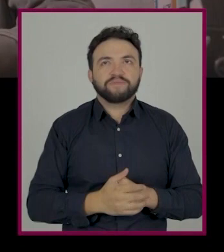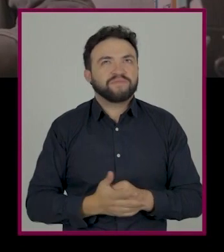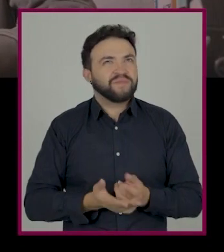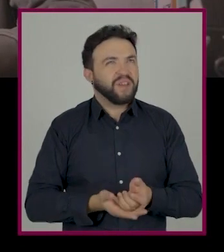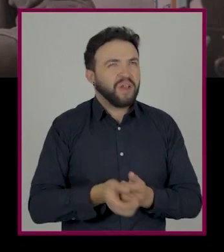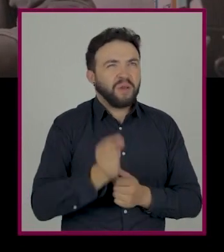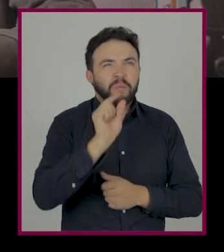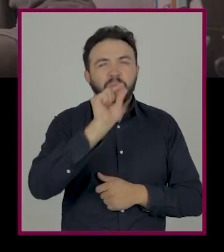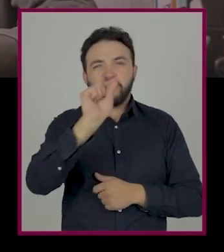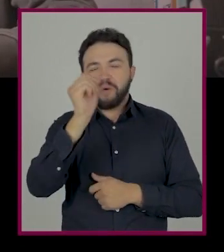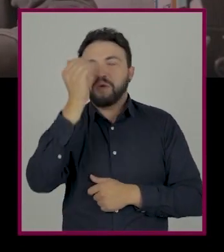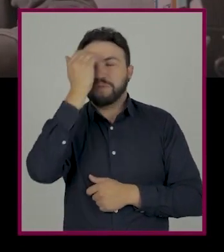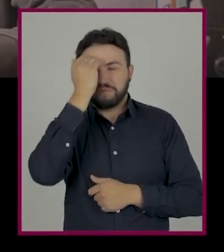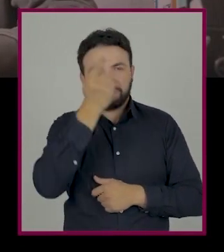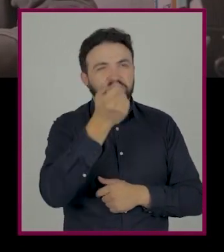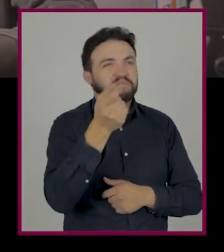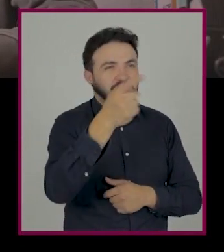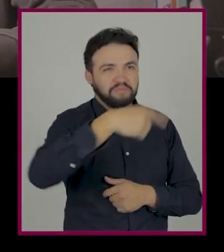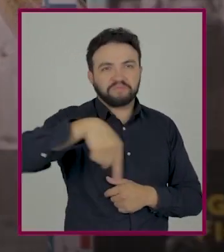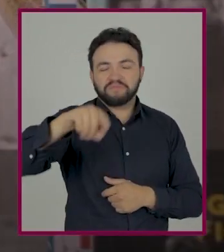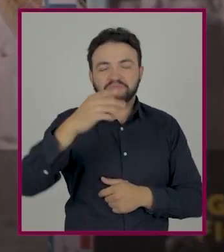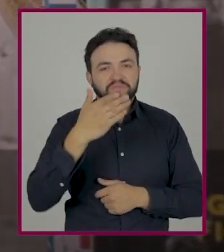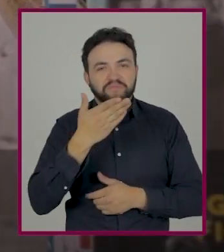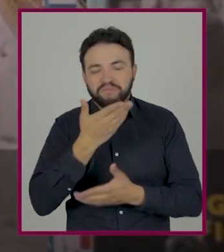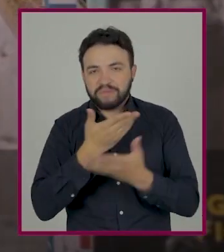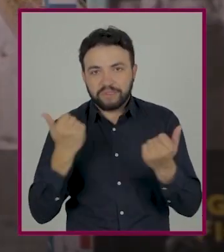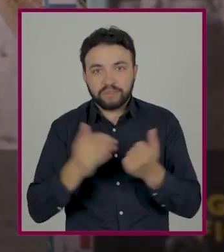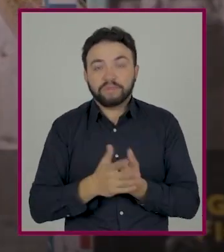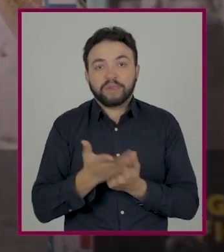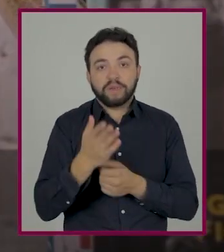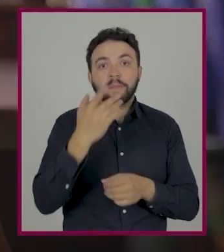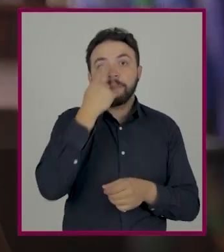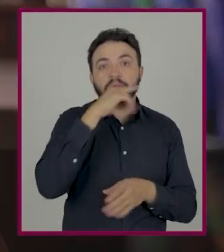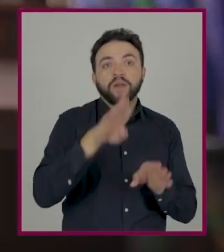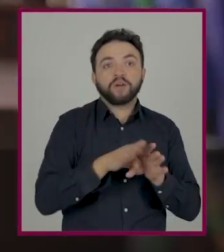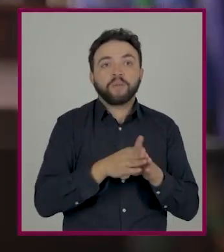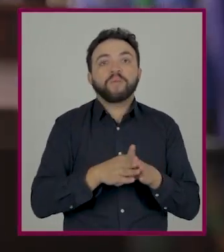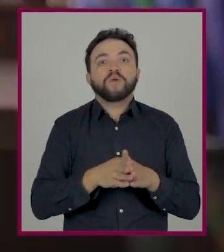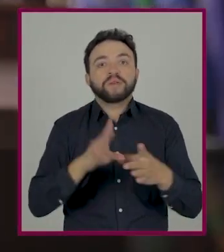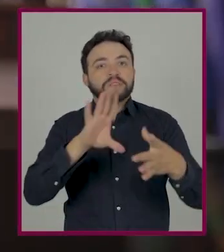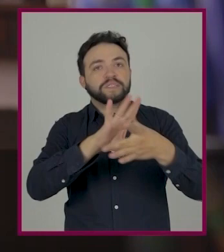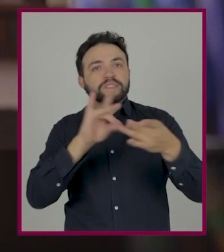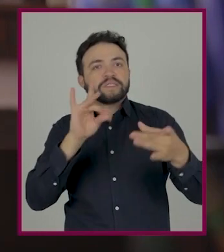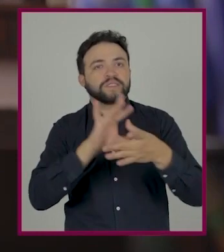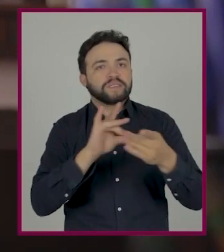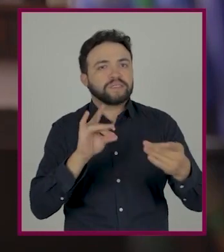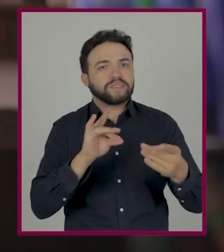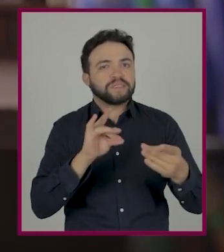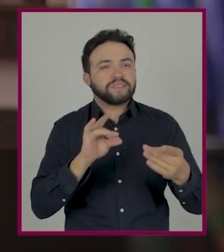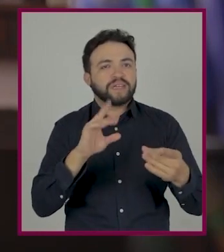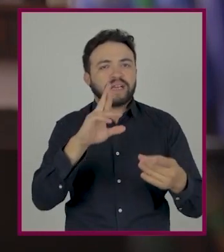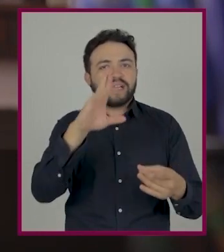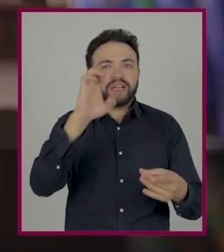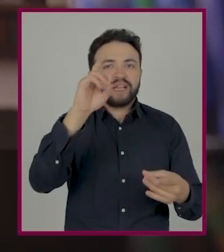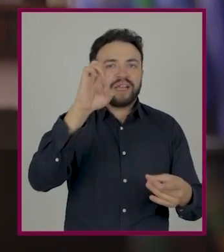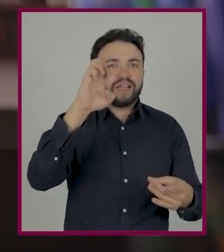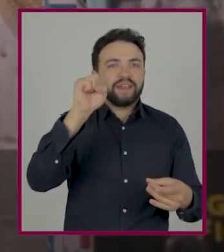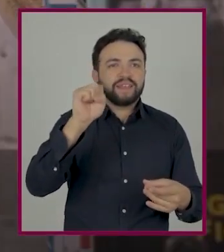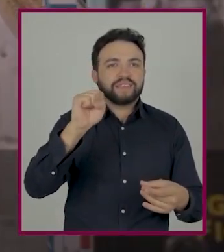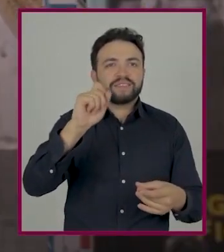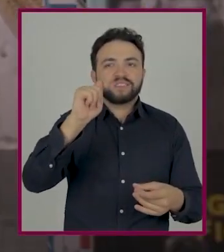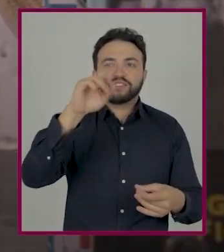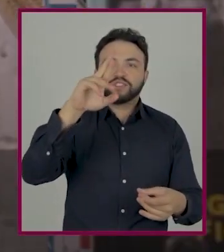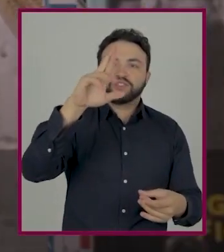este. Sí, la verdad es que es poco conocido. ¿Y cómo funciona? Es muy bueno para explicar redes tróficas o